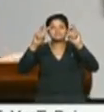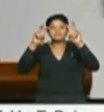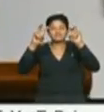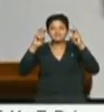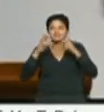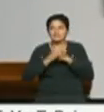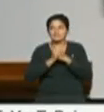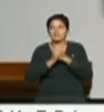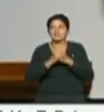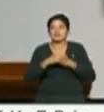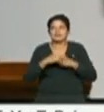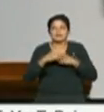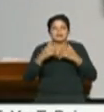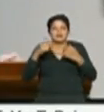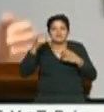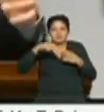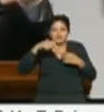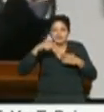Celebramos